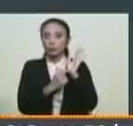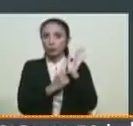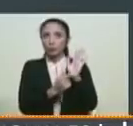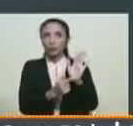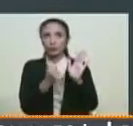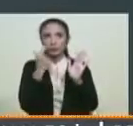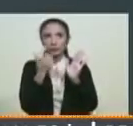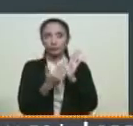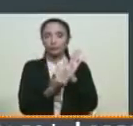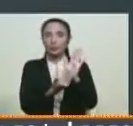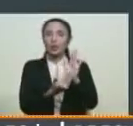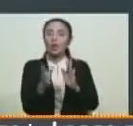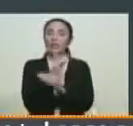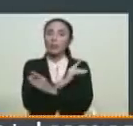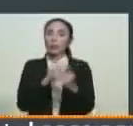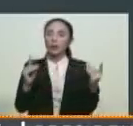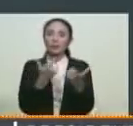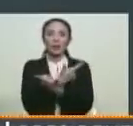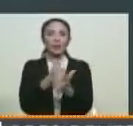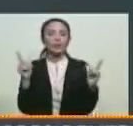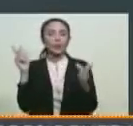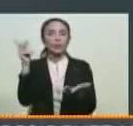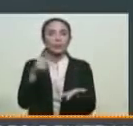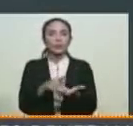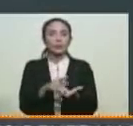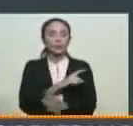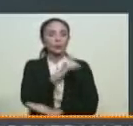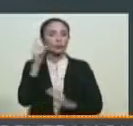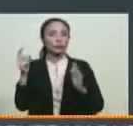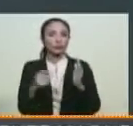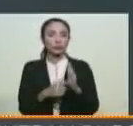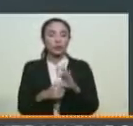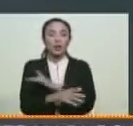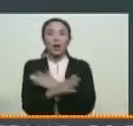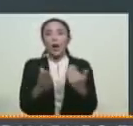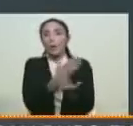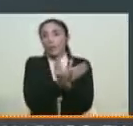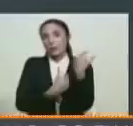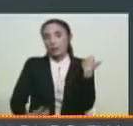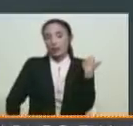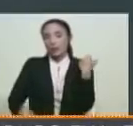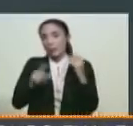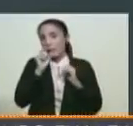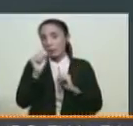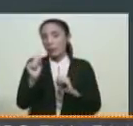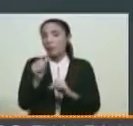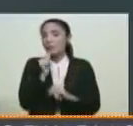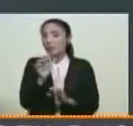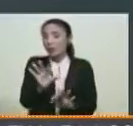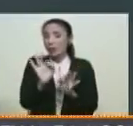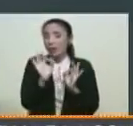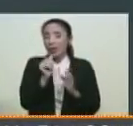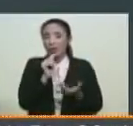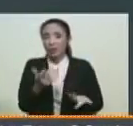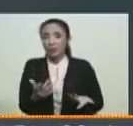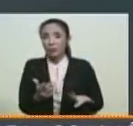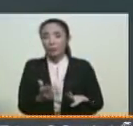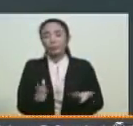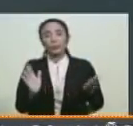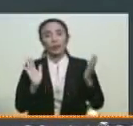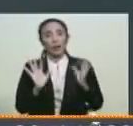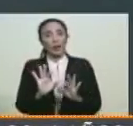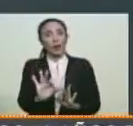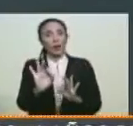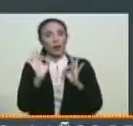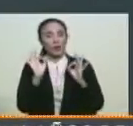en democracia, en libertad, en participación. Y al presidente de la República en Venezuela toca elegirlo en el año